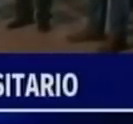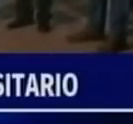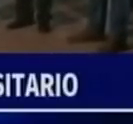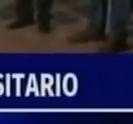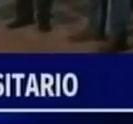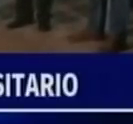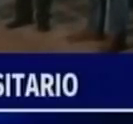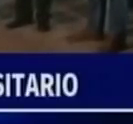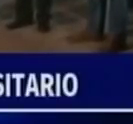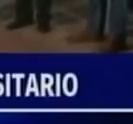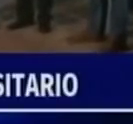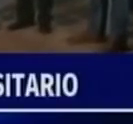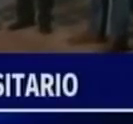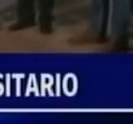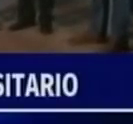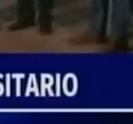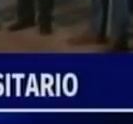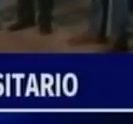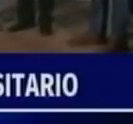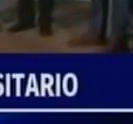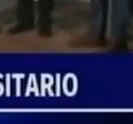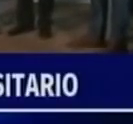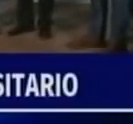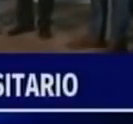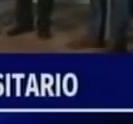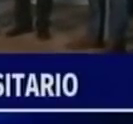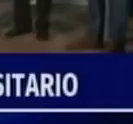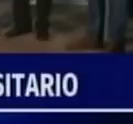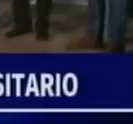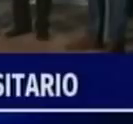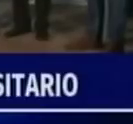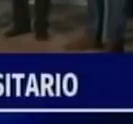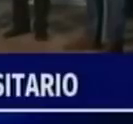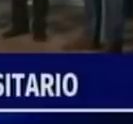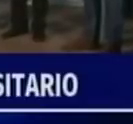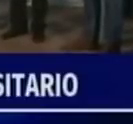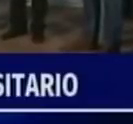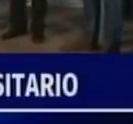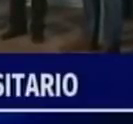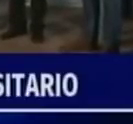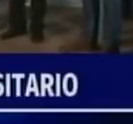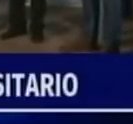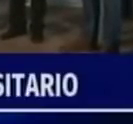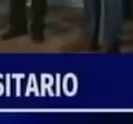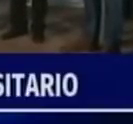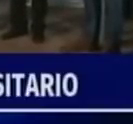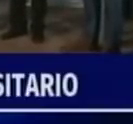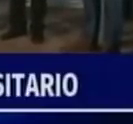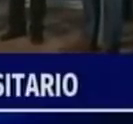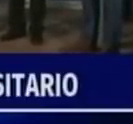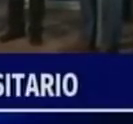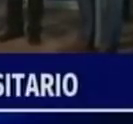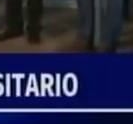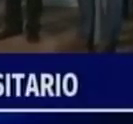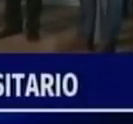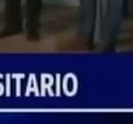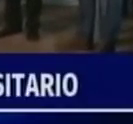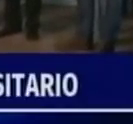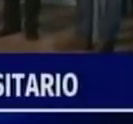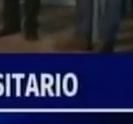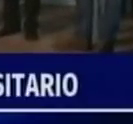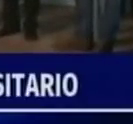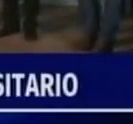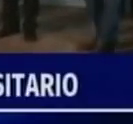Universidad Politécnica Territorial del Estado Mérida. A partir de hoy, Carlos Ramón Berbecí Lucena será